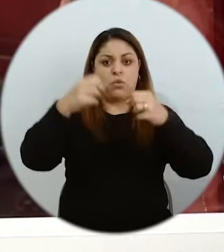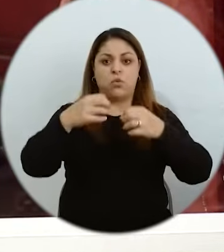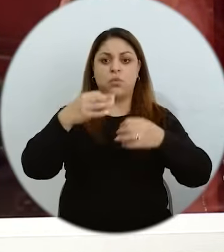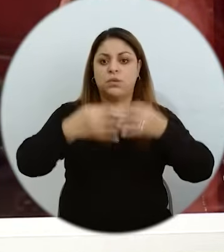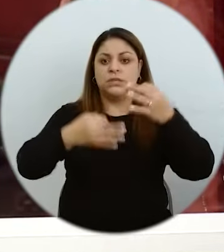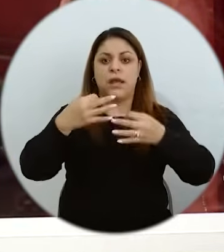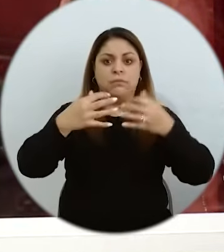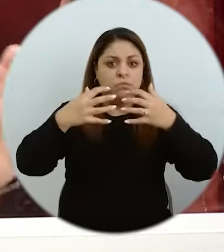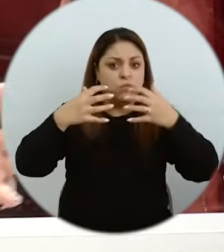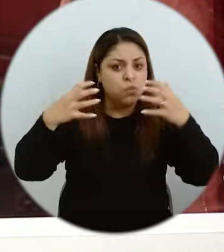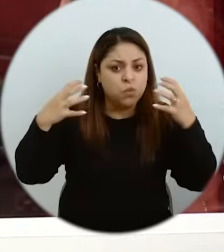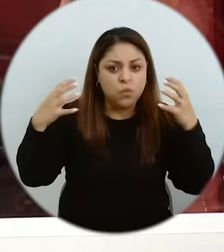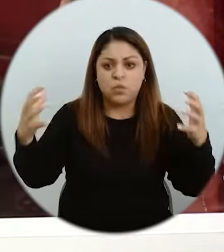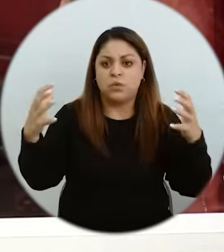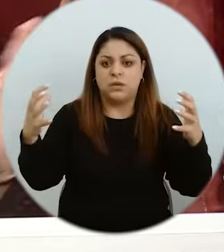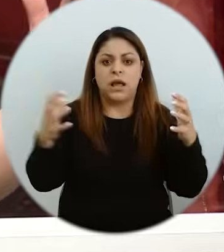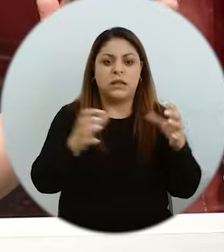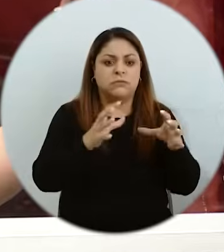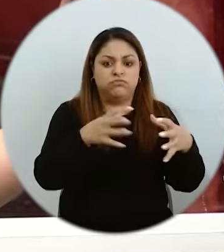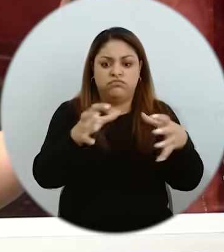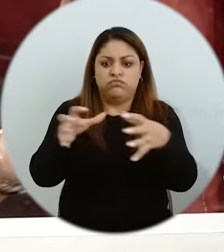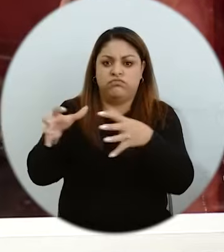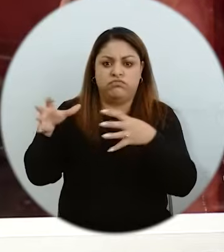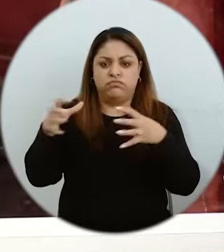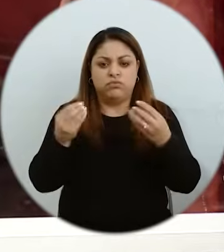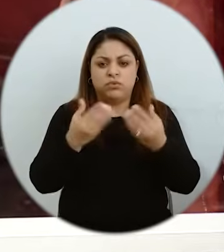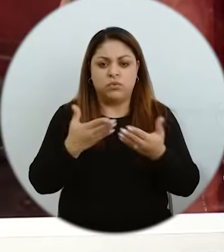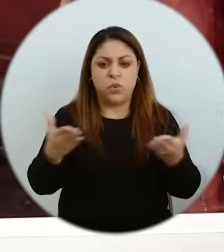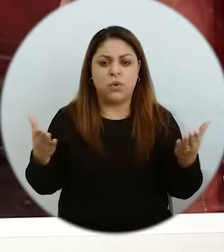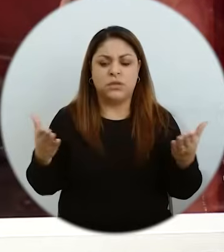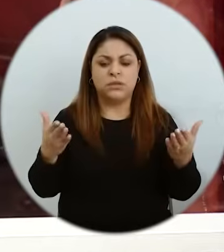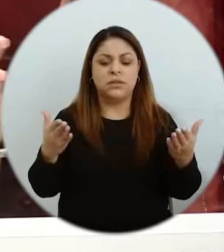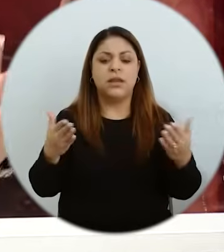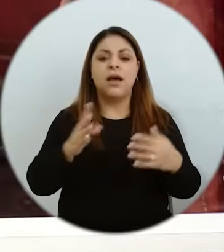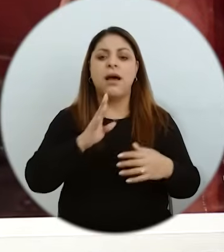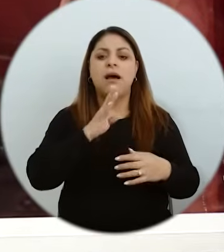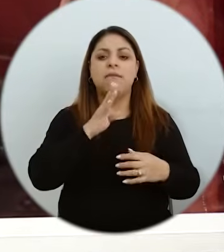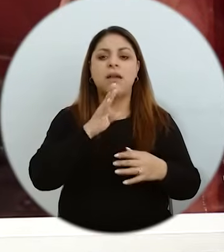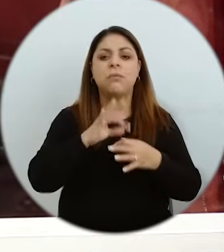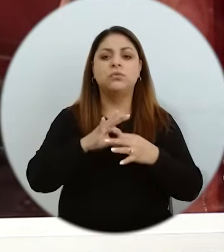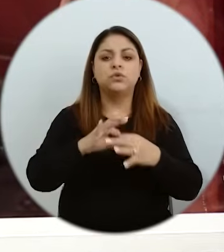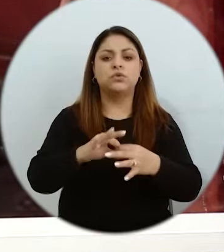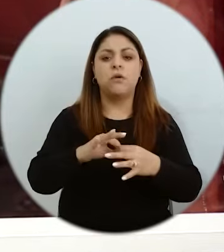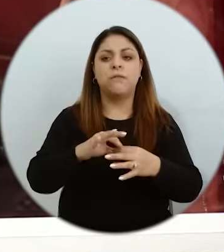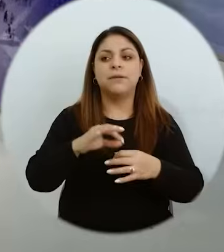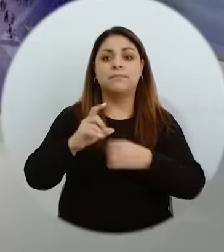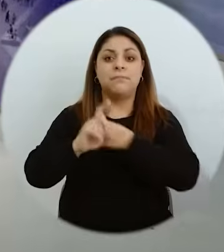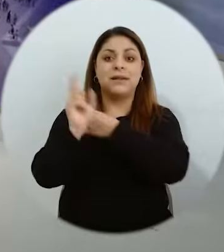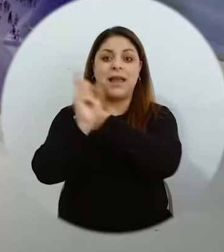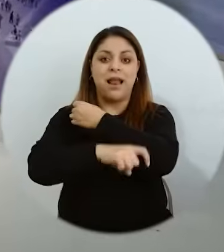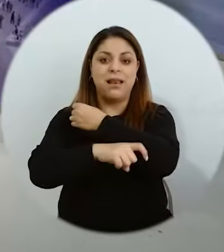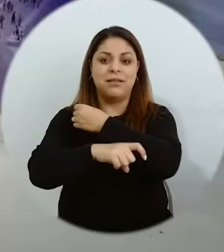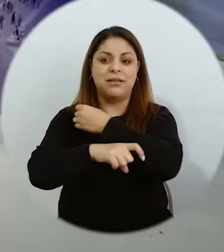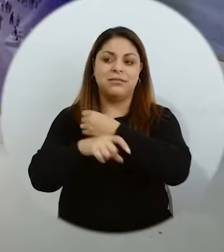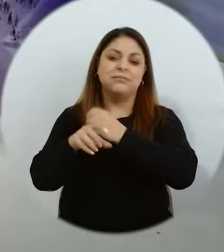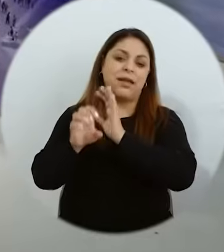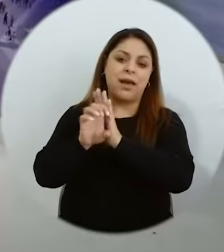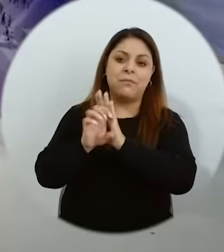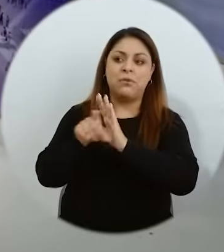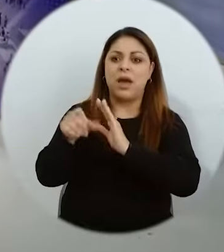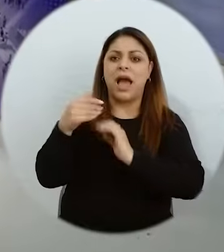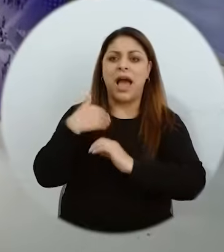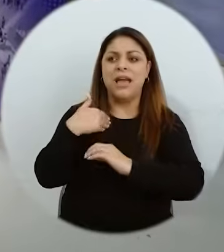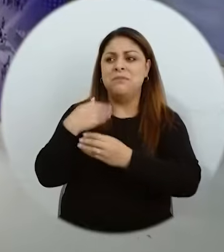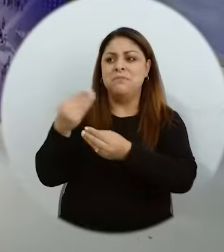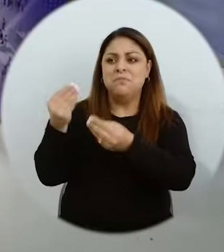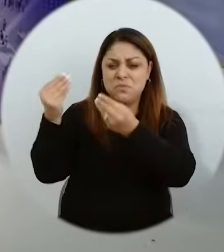Poder Judicial, que es enorme, que es este conglomerado que ya hablaban don Fernando, es enorme, ¿verdad? De cuando hablamos de la